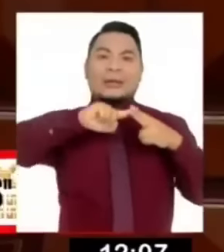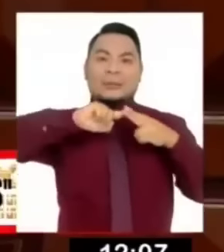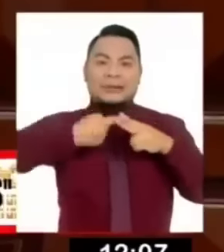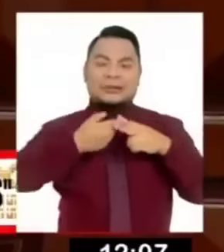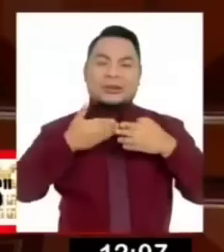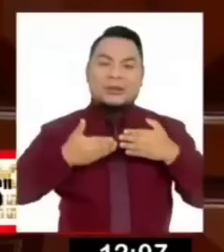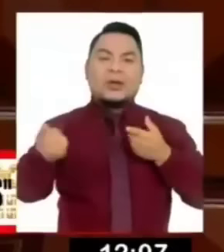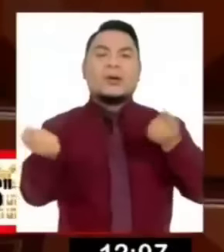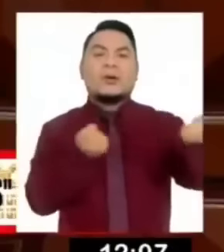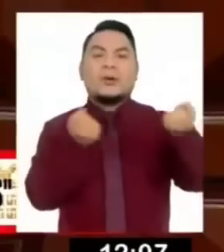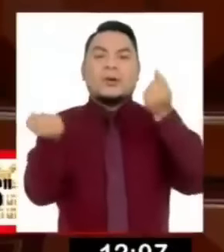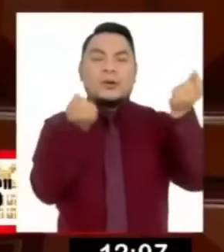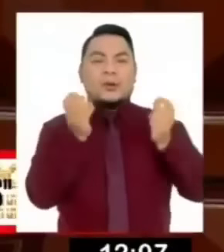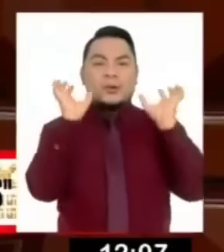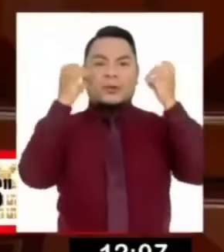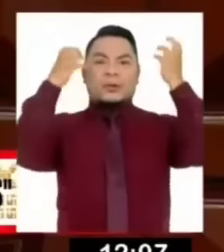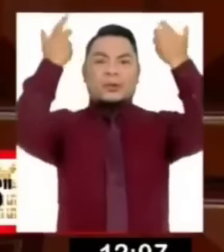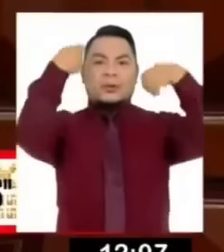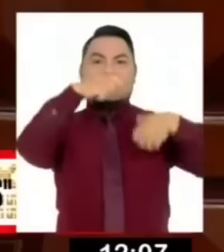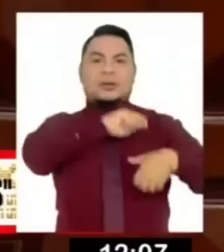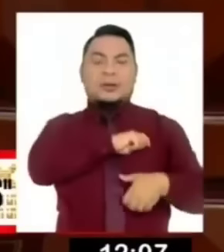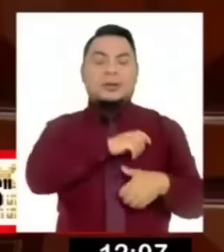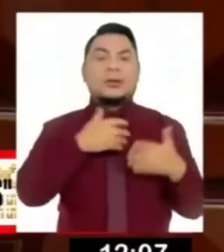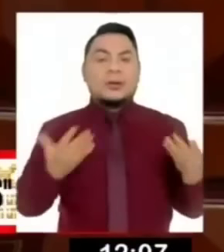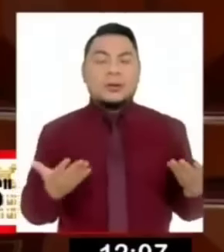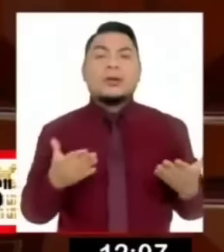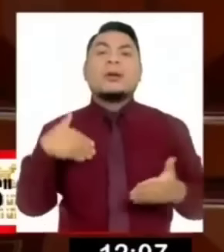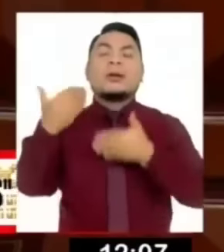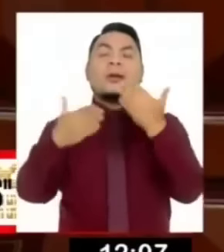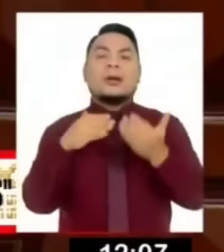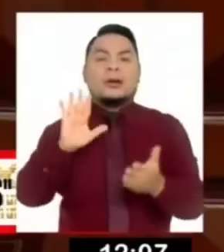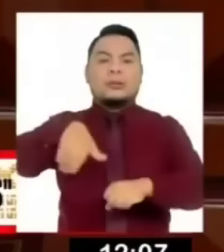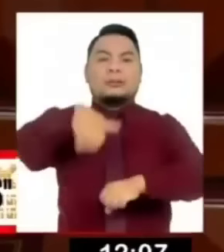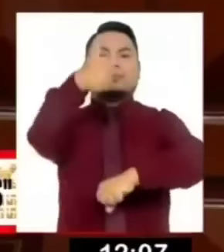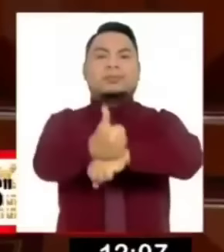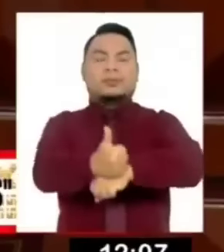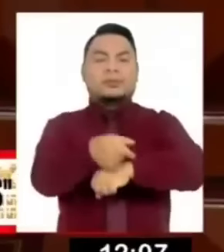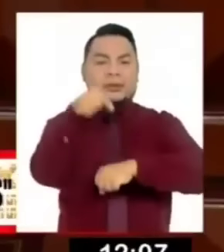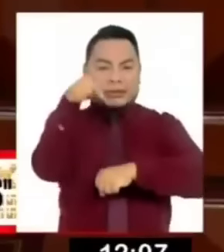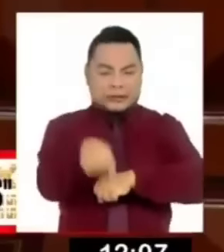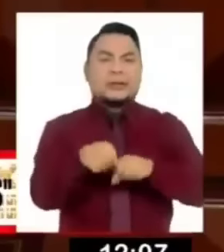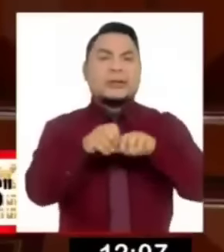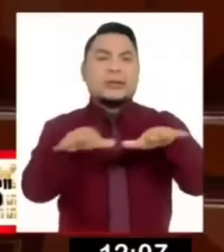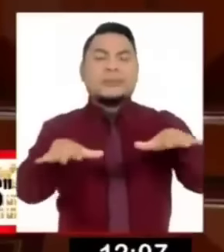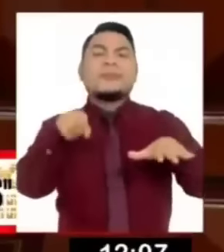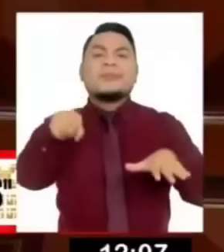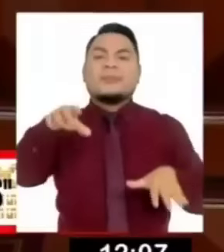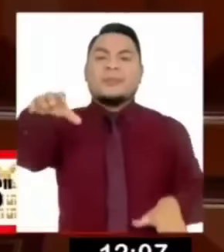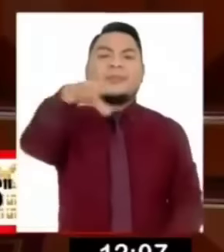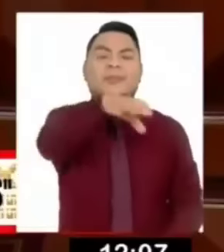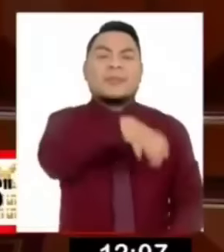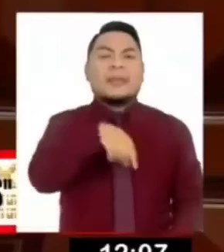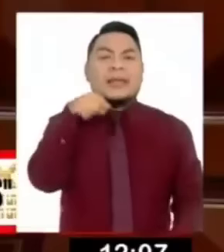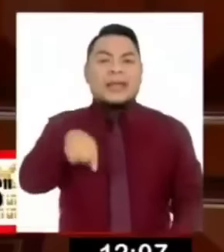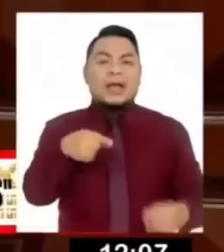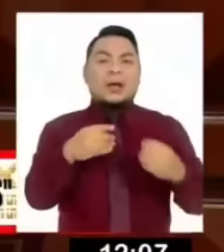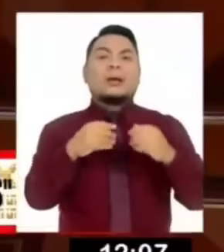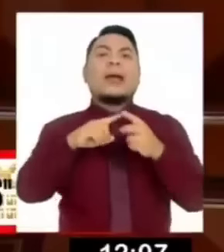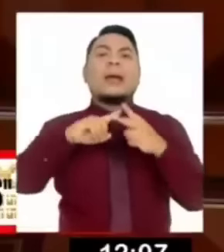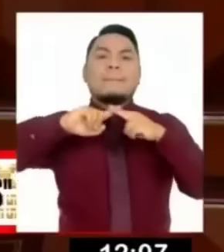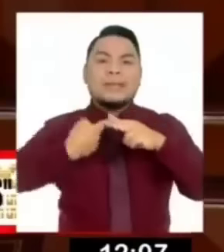Fue entonces, y con la fundación del virreinato, que se establecieron las castas y diferencias que hasta